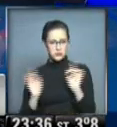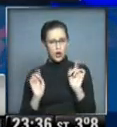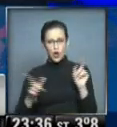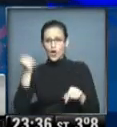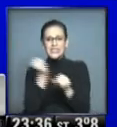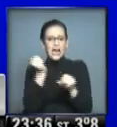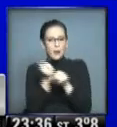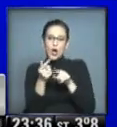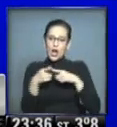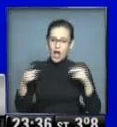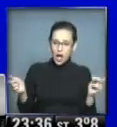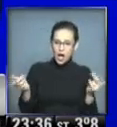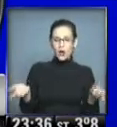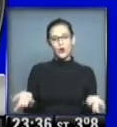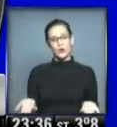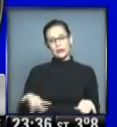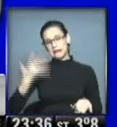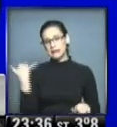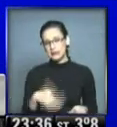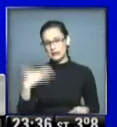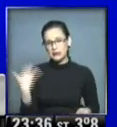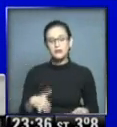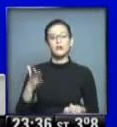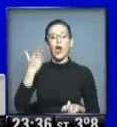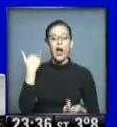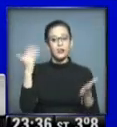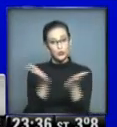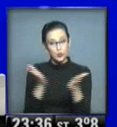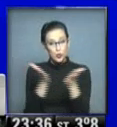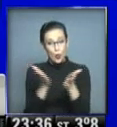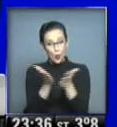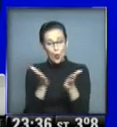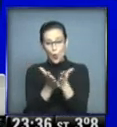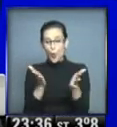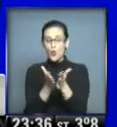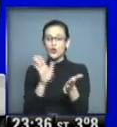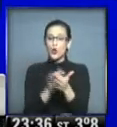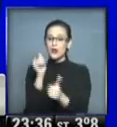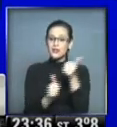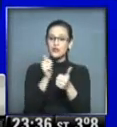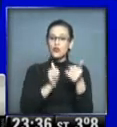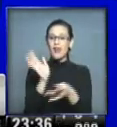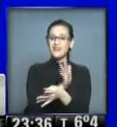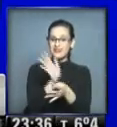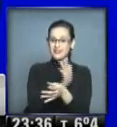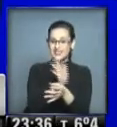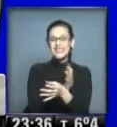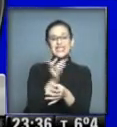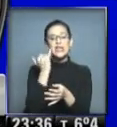trabajo largo. Hay como vengo estudiando, aparte de estudiar toda la historia del cine y autores de un